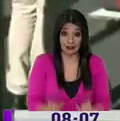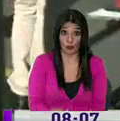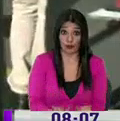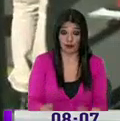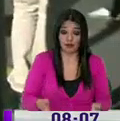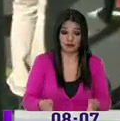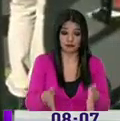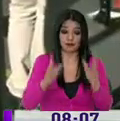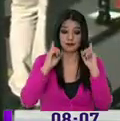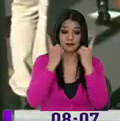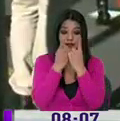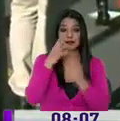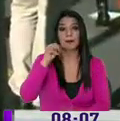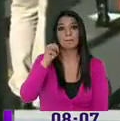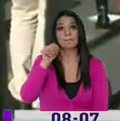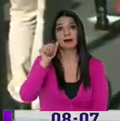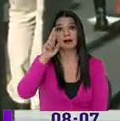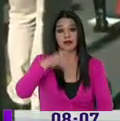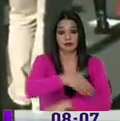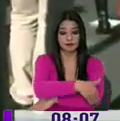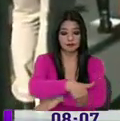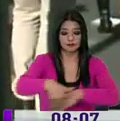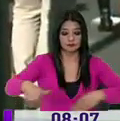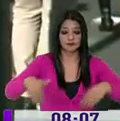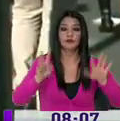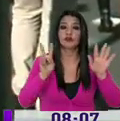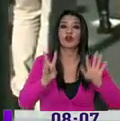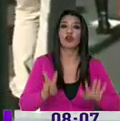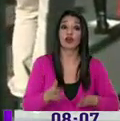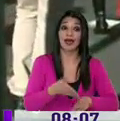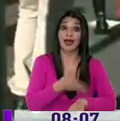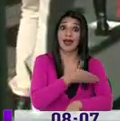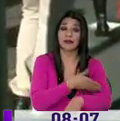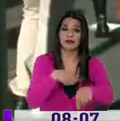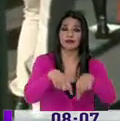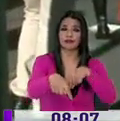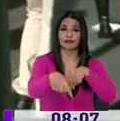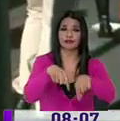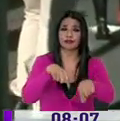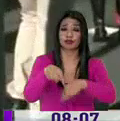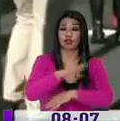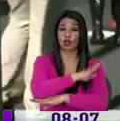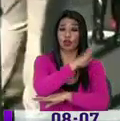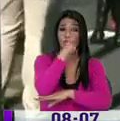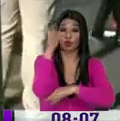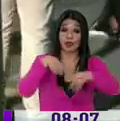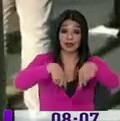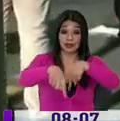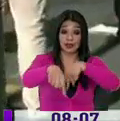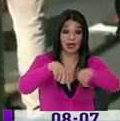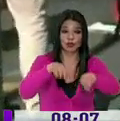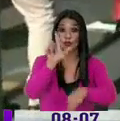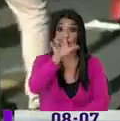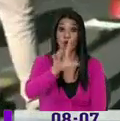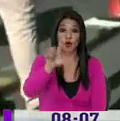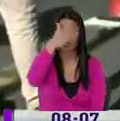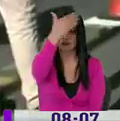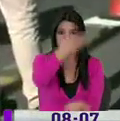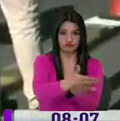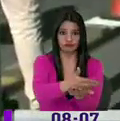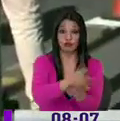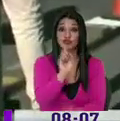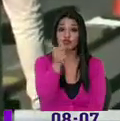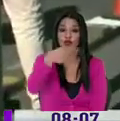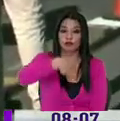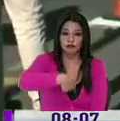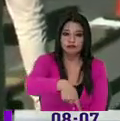la calle Santa María y la avenida Colón, que antes tenía un contraflujo usual durante todo el día, a partir de lunes ya no lo tendrá. ¿Por